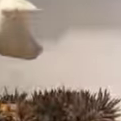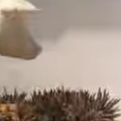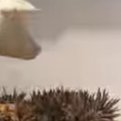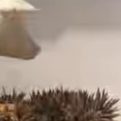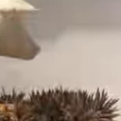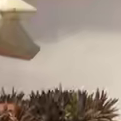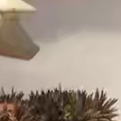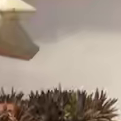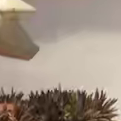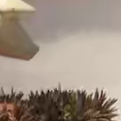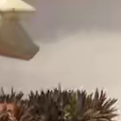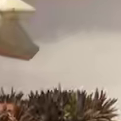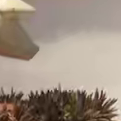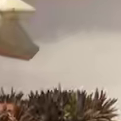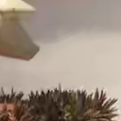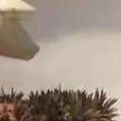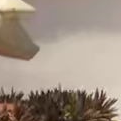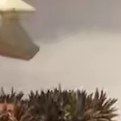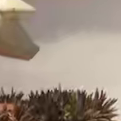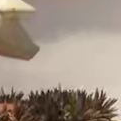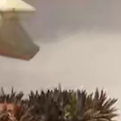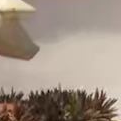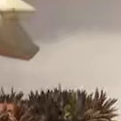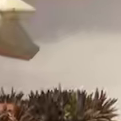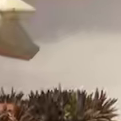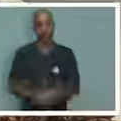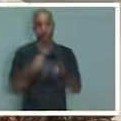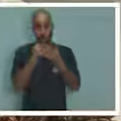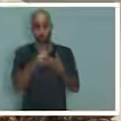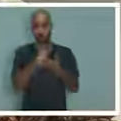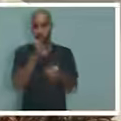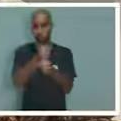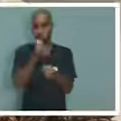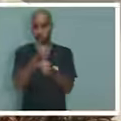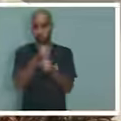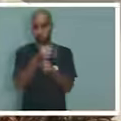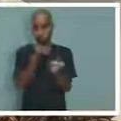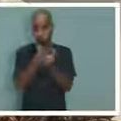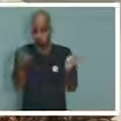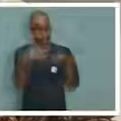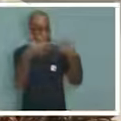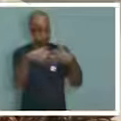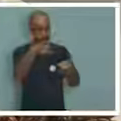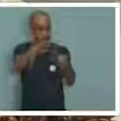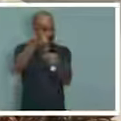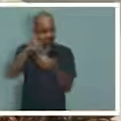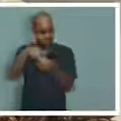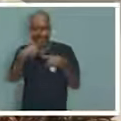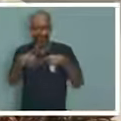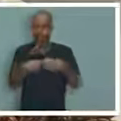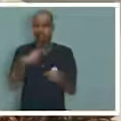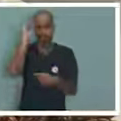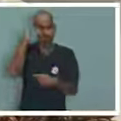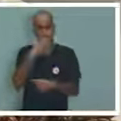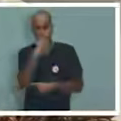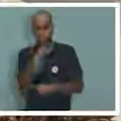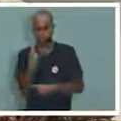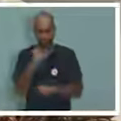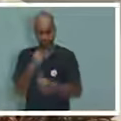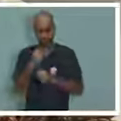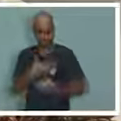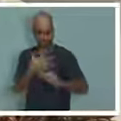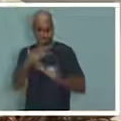El aporte a la producción de alimentos es prioridad en el país, donde las más nuevas generaciones entregamos nuestras energías, responsabilidad y sobre todo